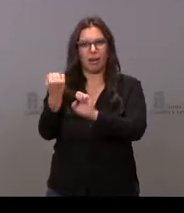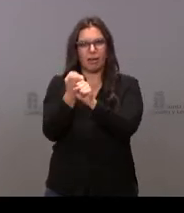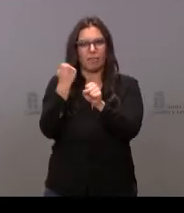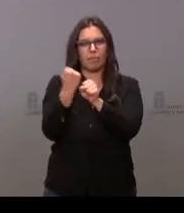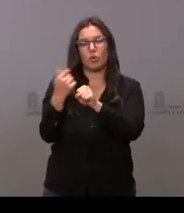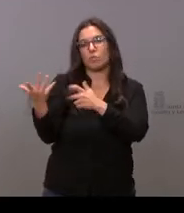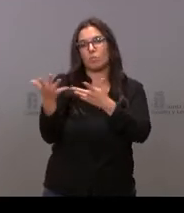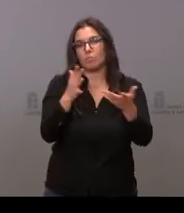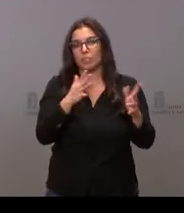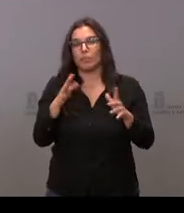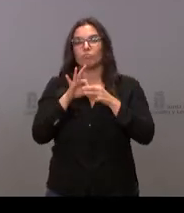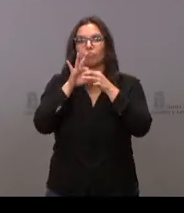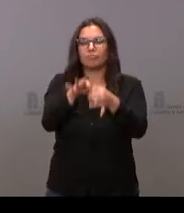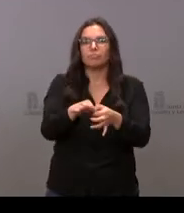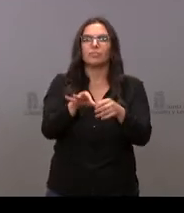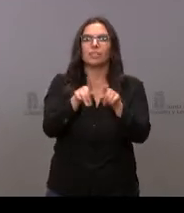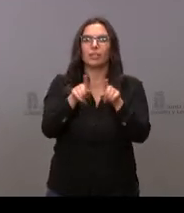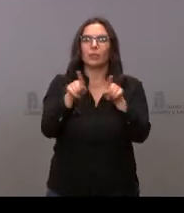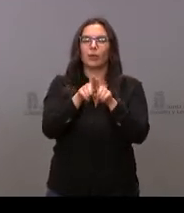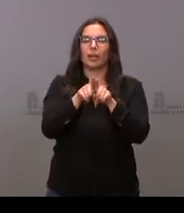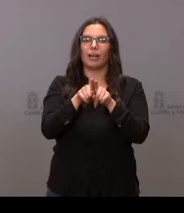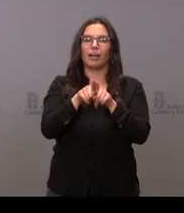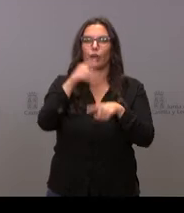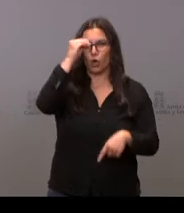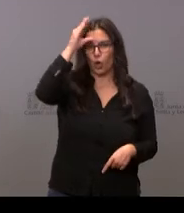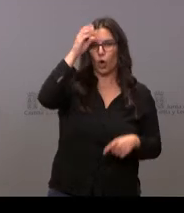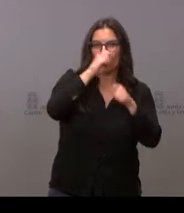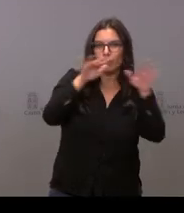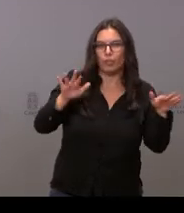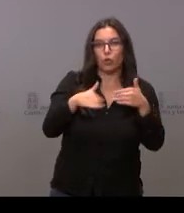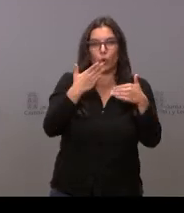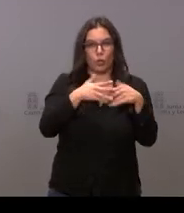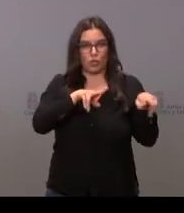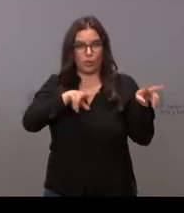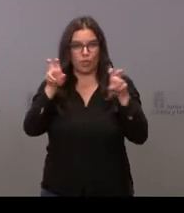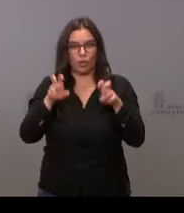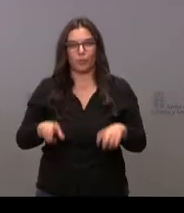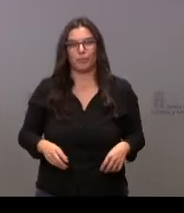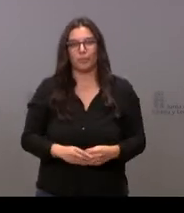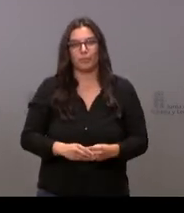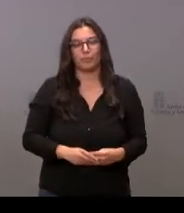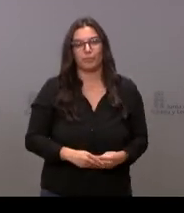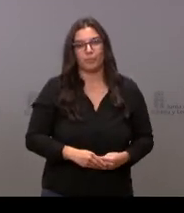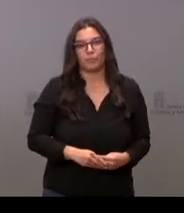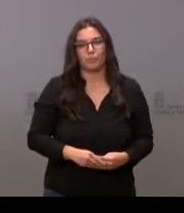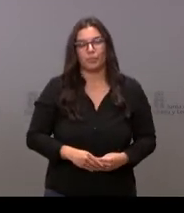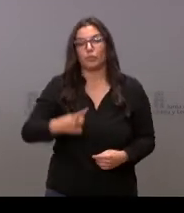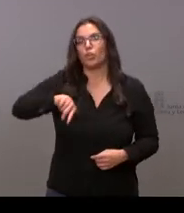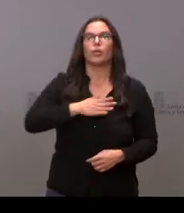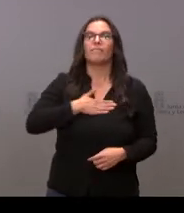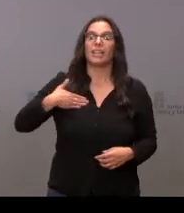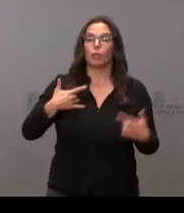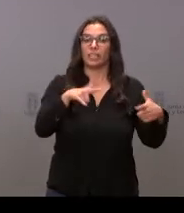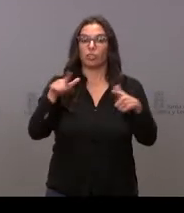torno al conocimiento a la innovación ya las nuevas tecnologías lo que queremos es abrir las puertas hacia nuevos